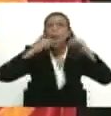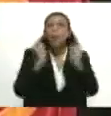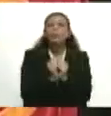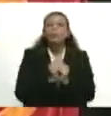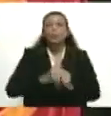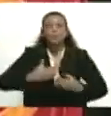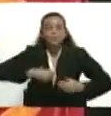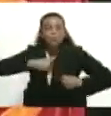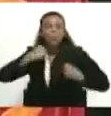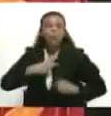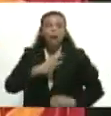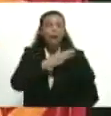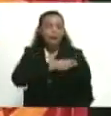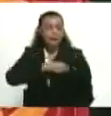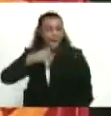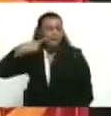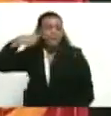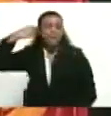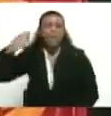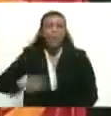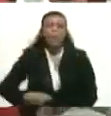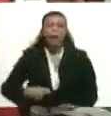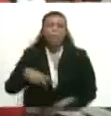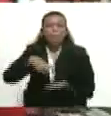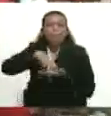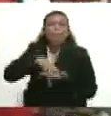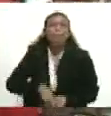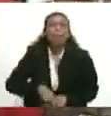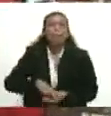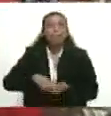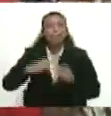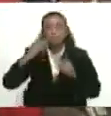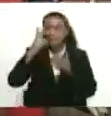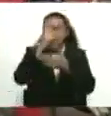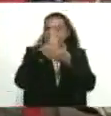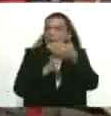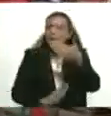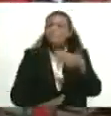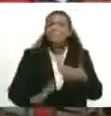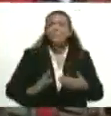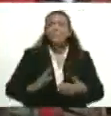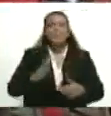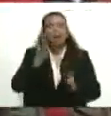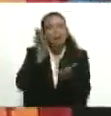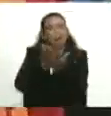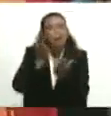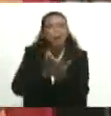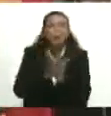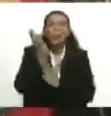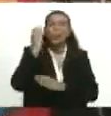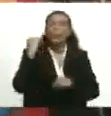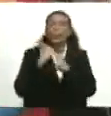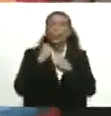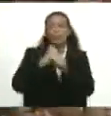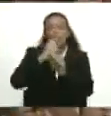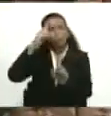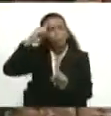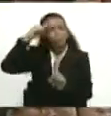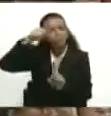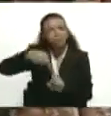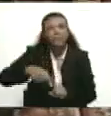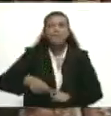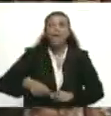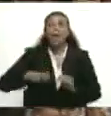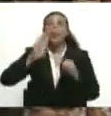es sinónimo de valentía, de no rendirse, de honestidad, de constancia, de dedicación y